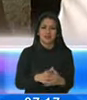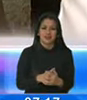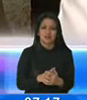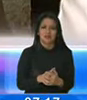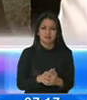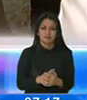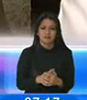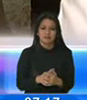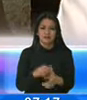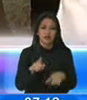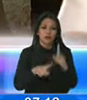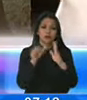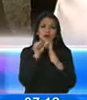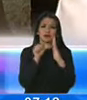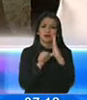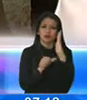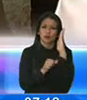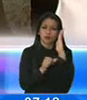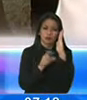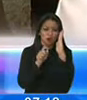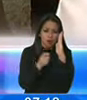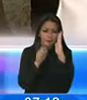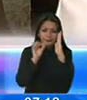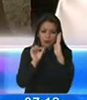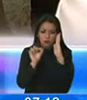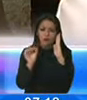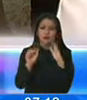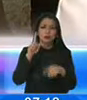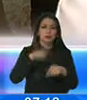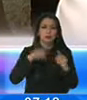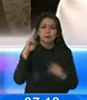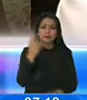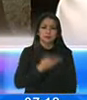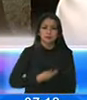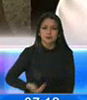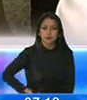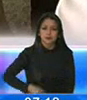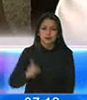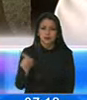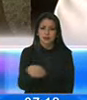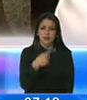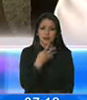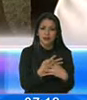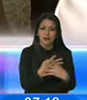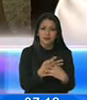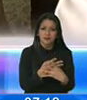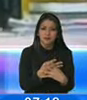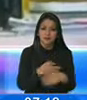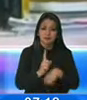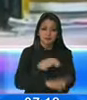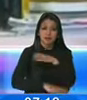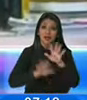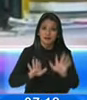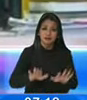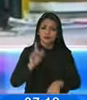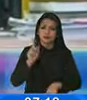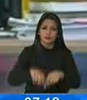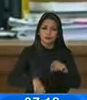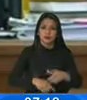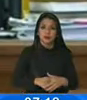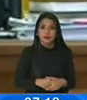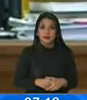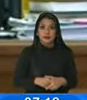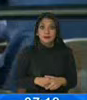de tal o cual artículo. No puede existir un vicepresidente de la República con un cuestionamiento así. En todo